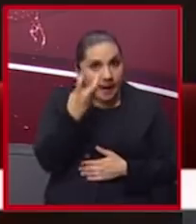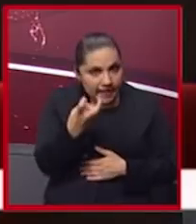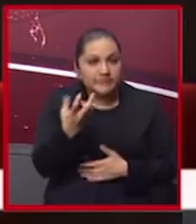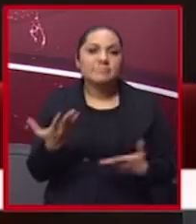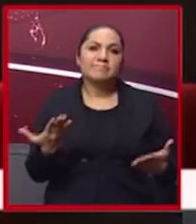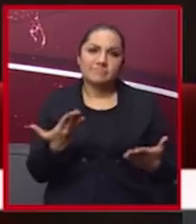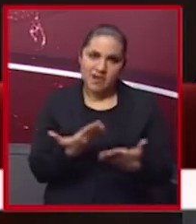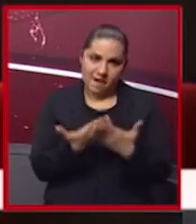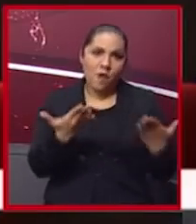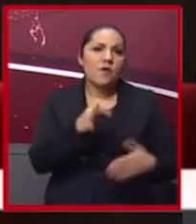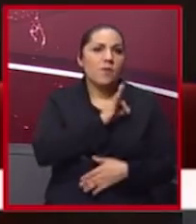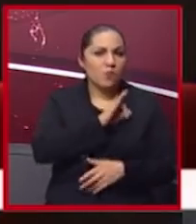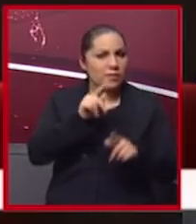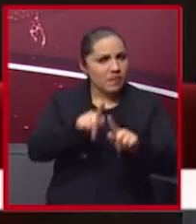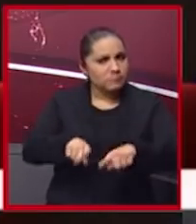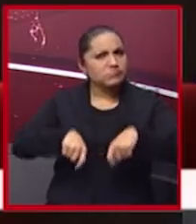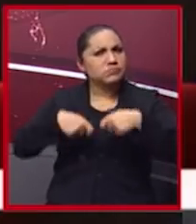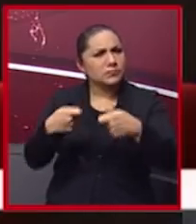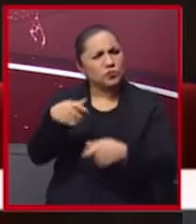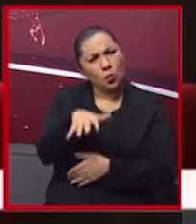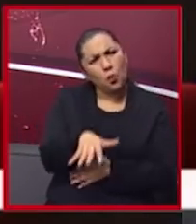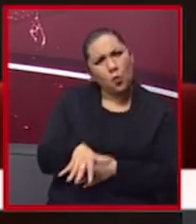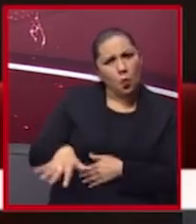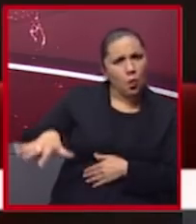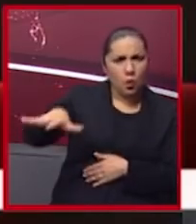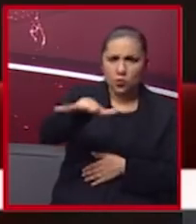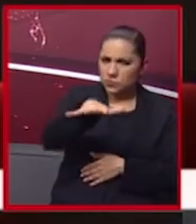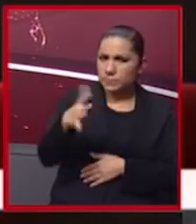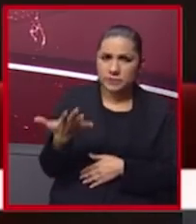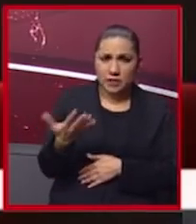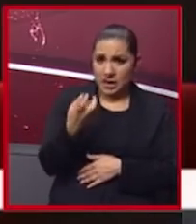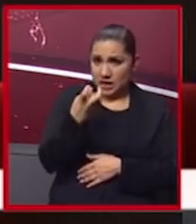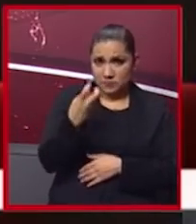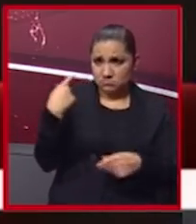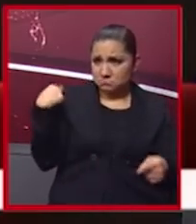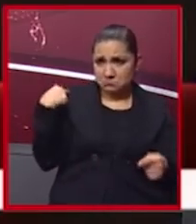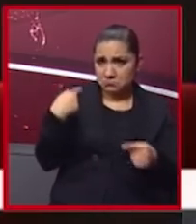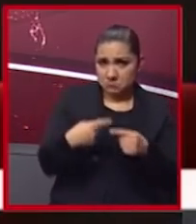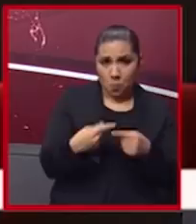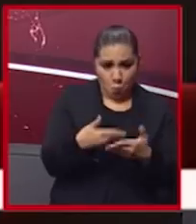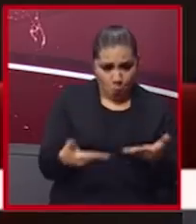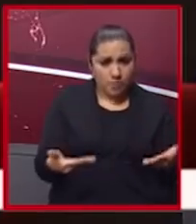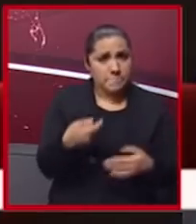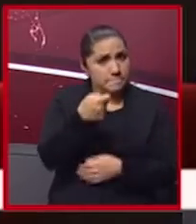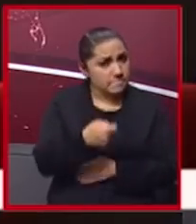pensión universal. Esta es la primera vez que se da y ya,